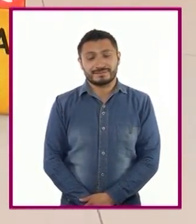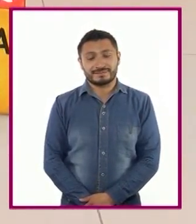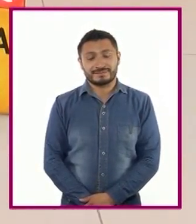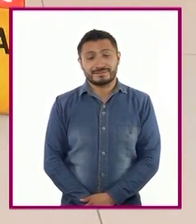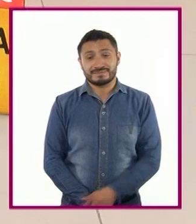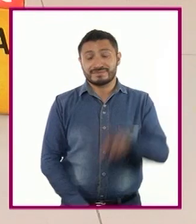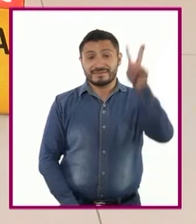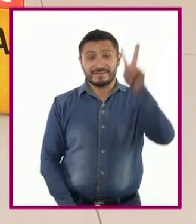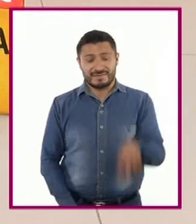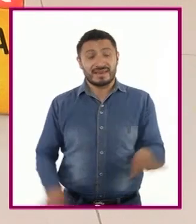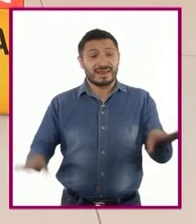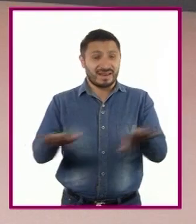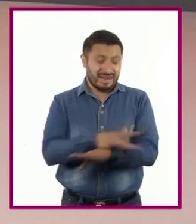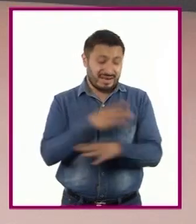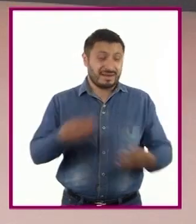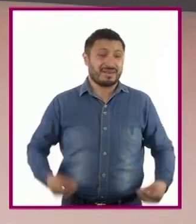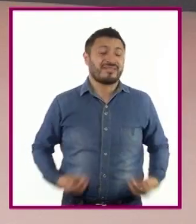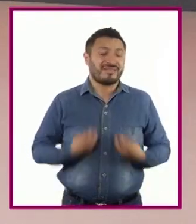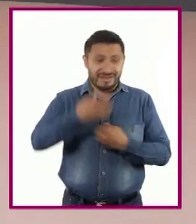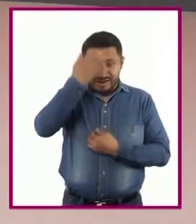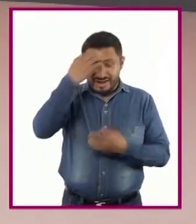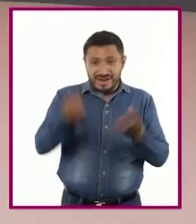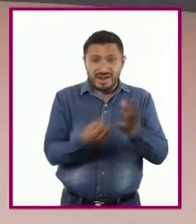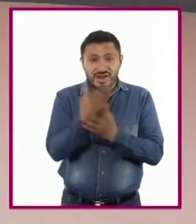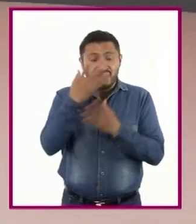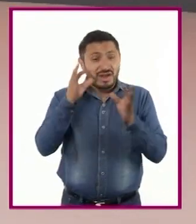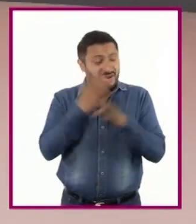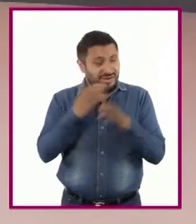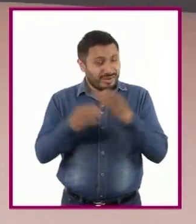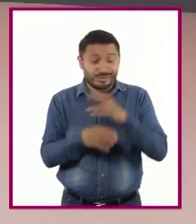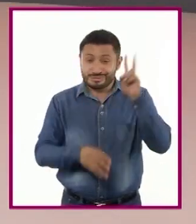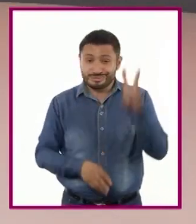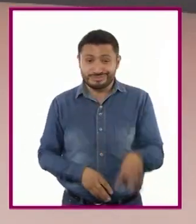De verdad que nos cambia la vida experimentar otras cosas, ¿eh?